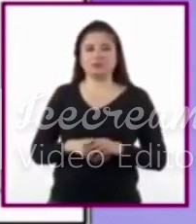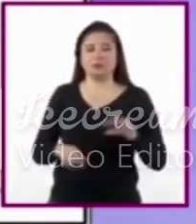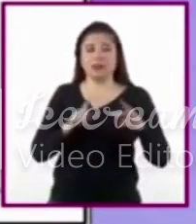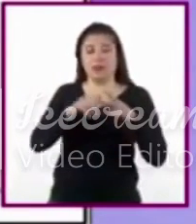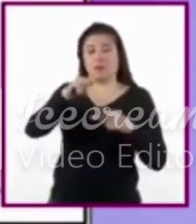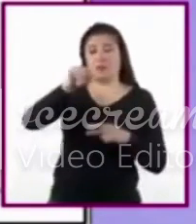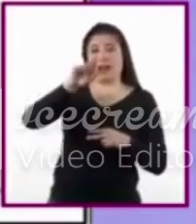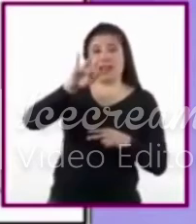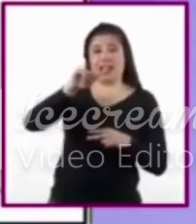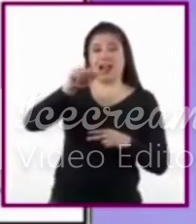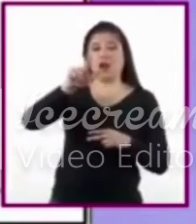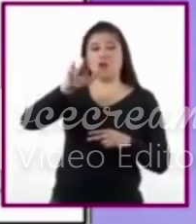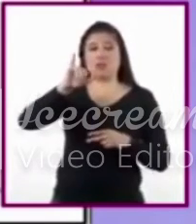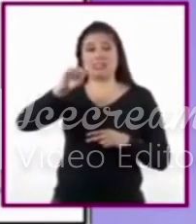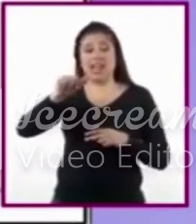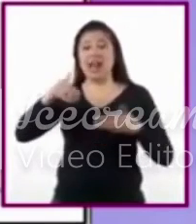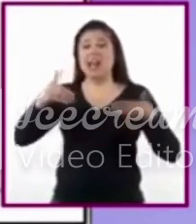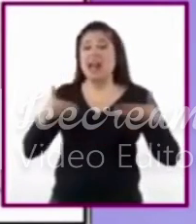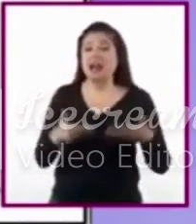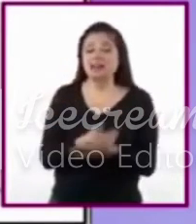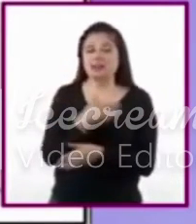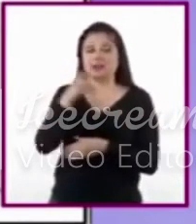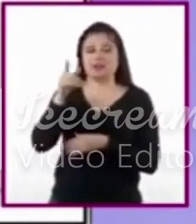María Luisa nació en Tamaulipas.